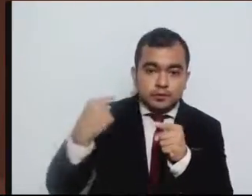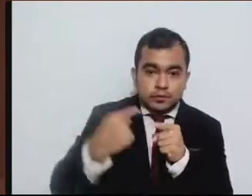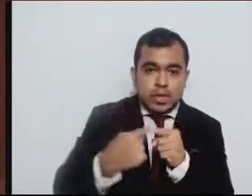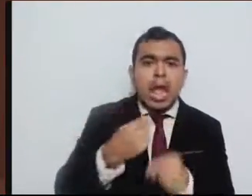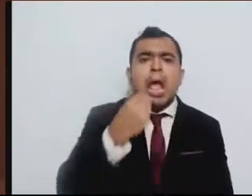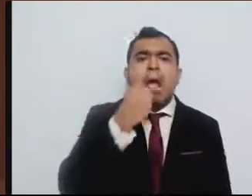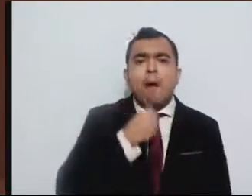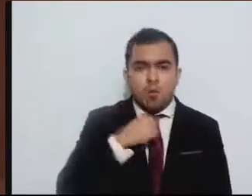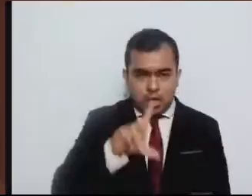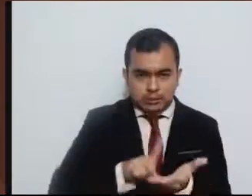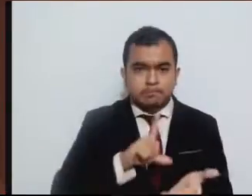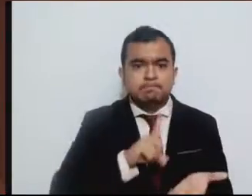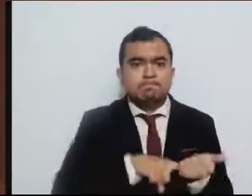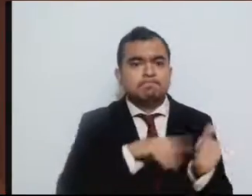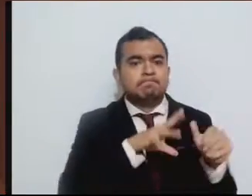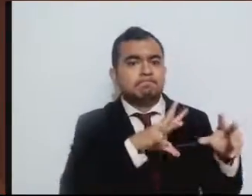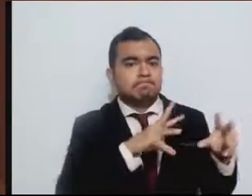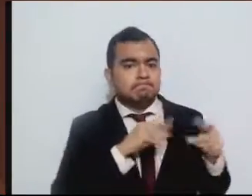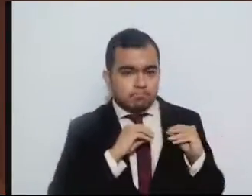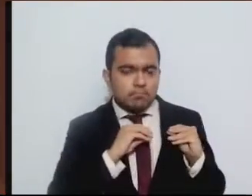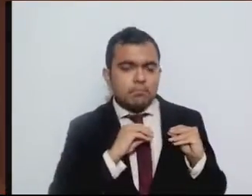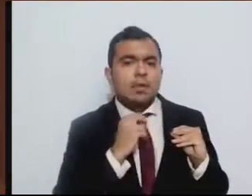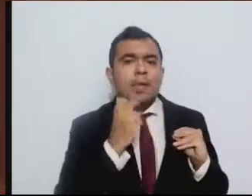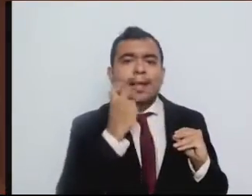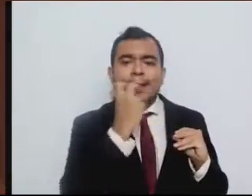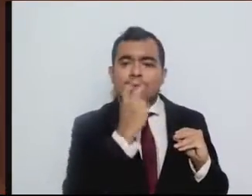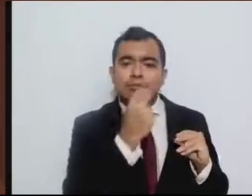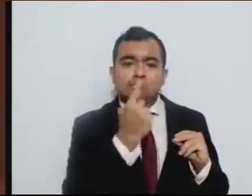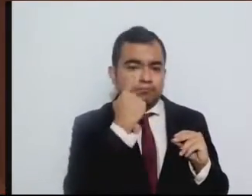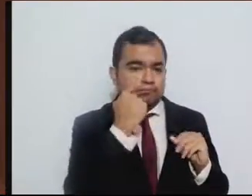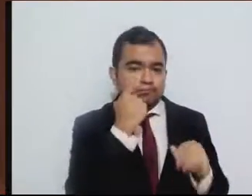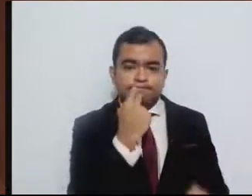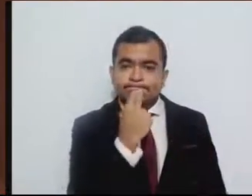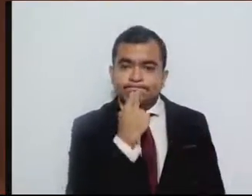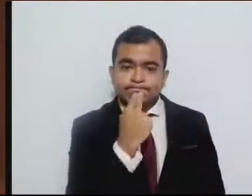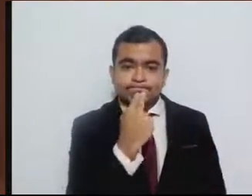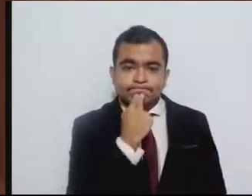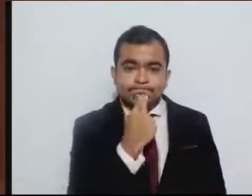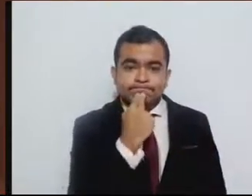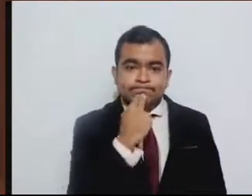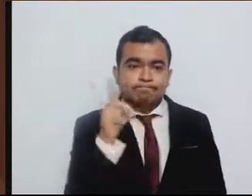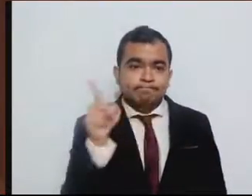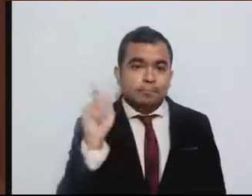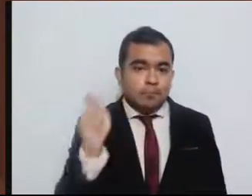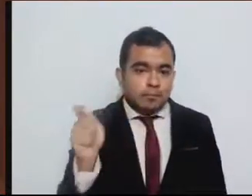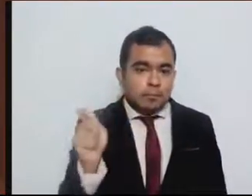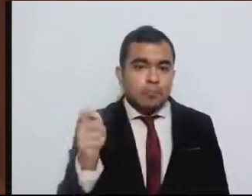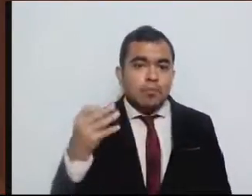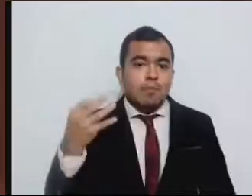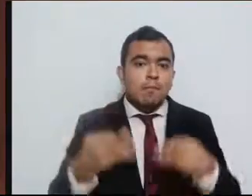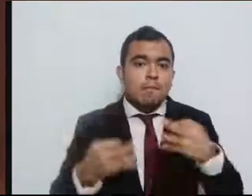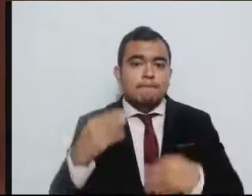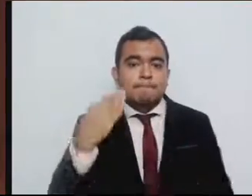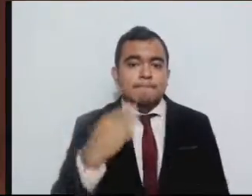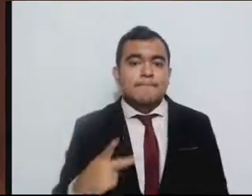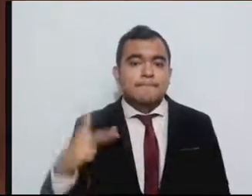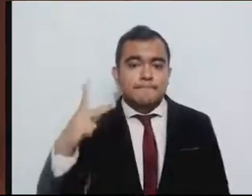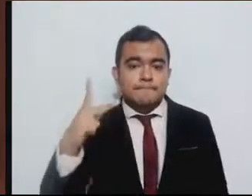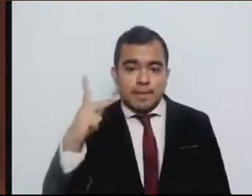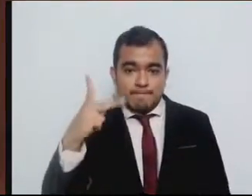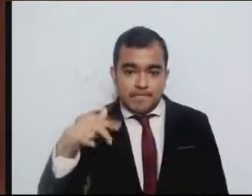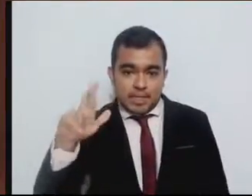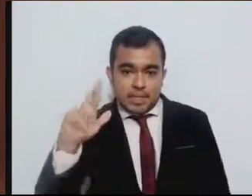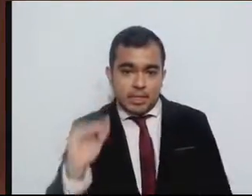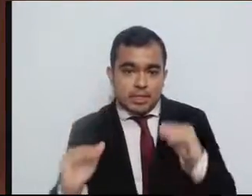sigue siendo la medida de protección más utilizada por las procuradurías y ministerios públicos para resguardar